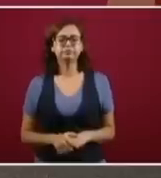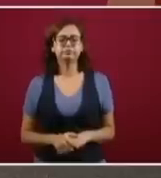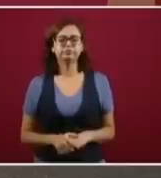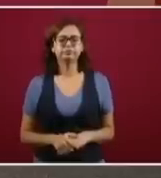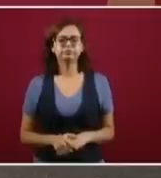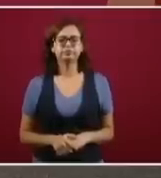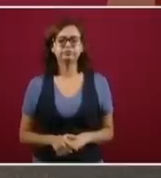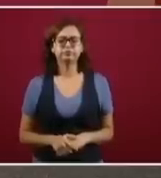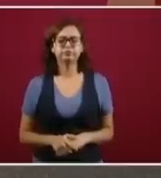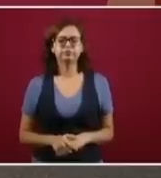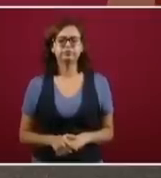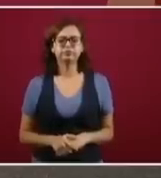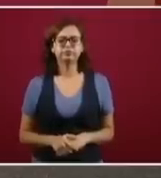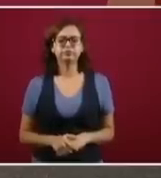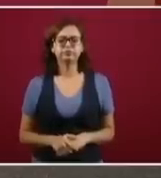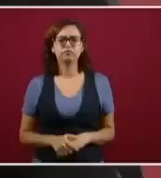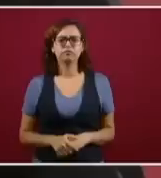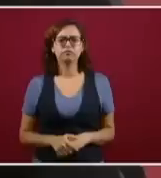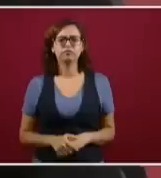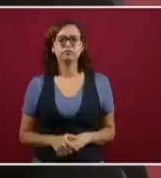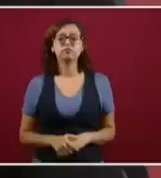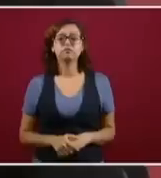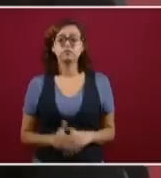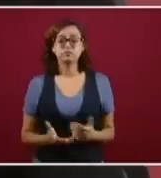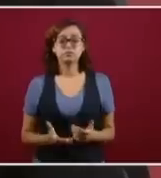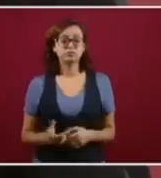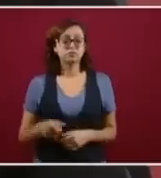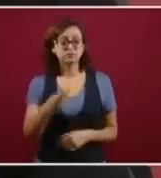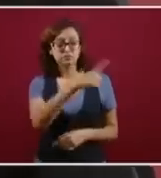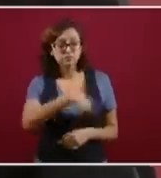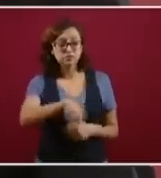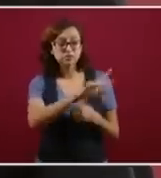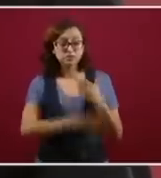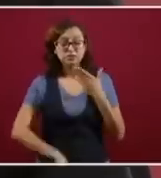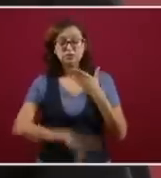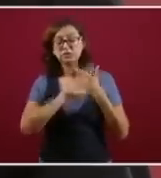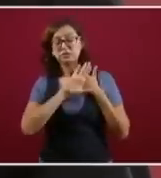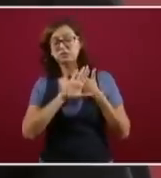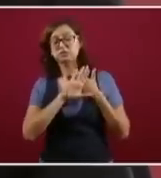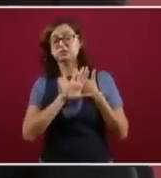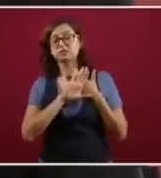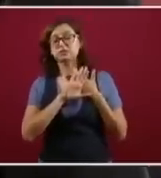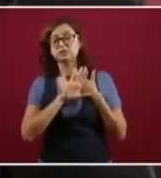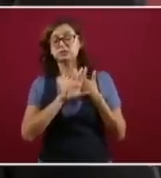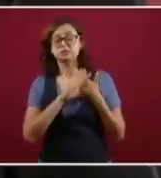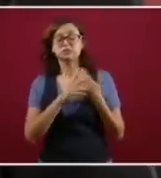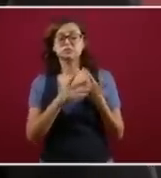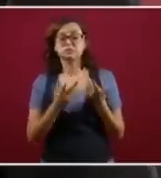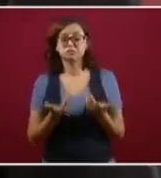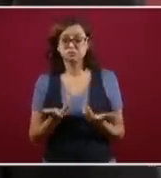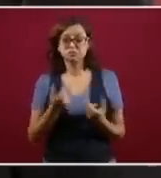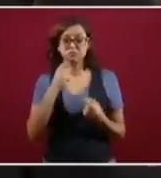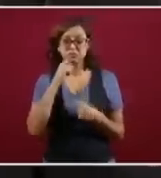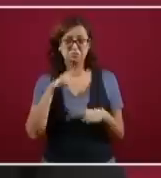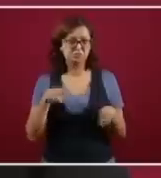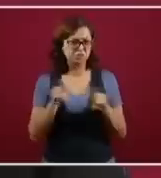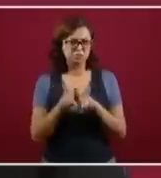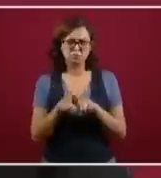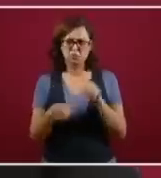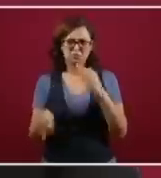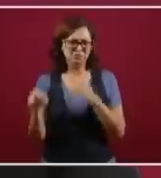Deben de hacer los opositores y incluso